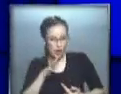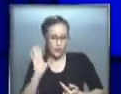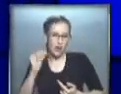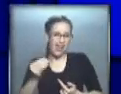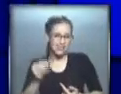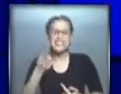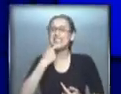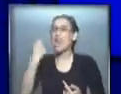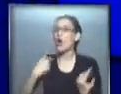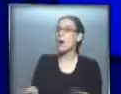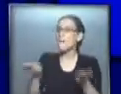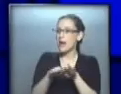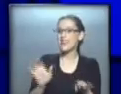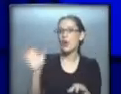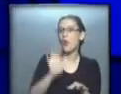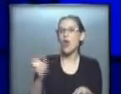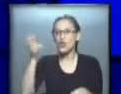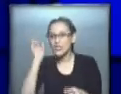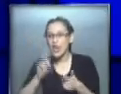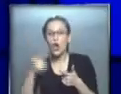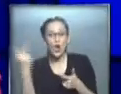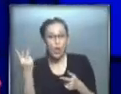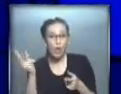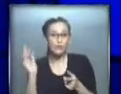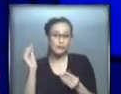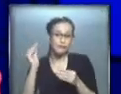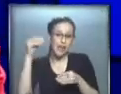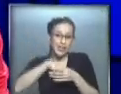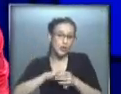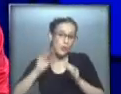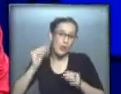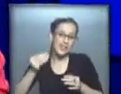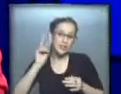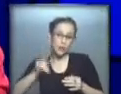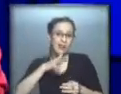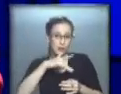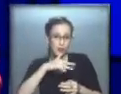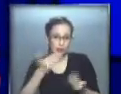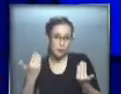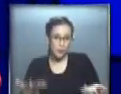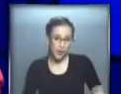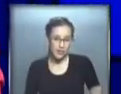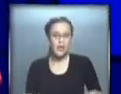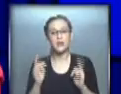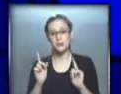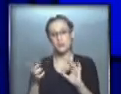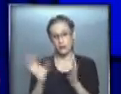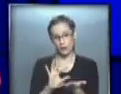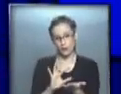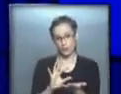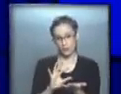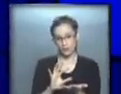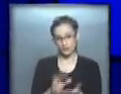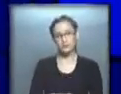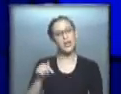en la próxima fecha ecuador y chile están los dos adentro tendrá que ir una vez más al repechaje de la misma forma entro en el último mundial